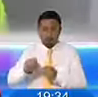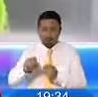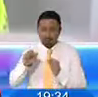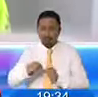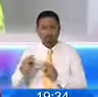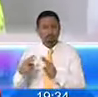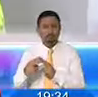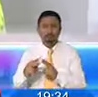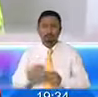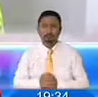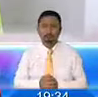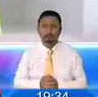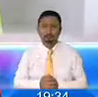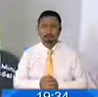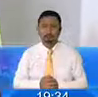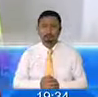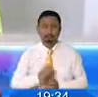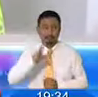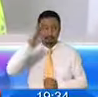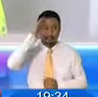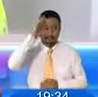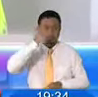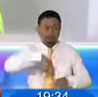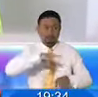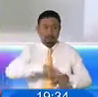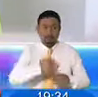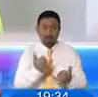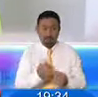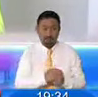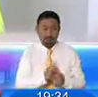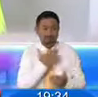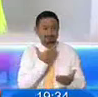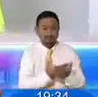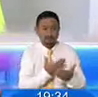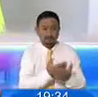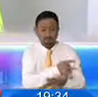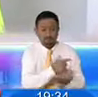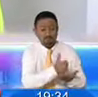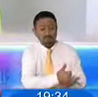hermanos. Agradezco mucho a la Policía Nacional de DINACET